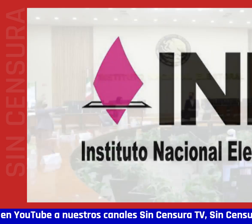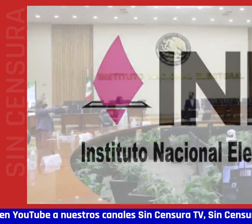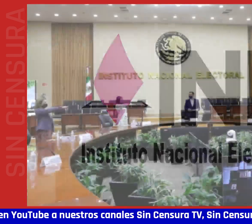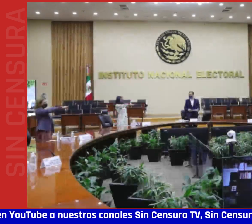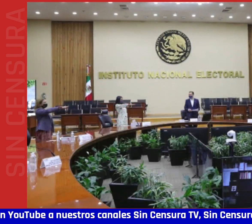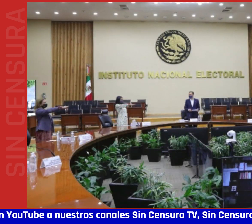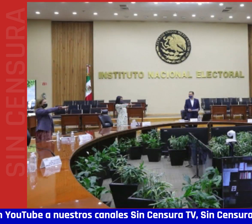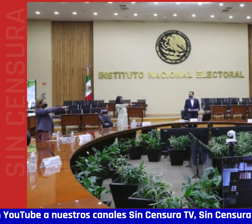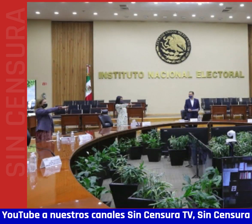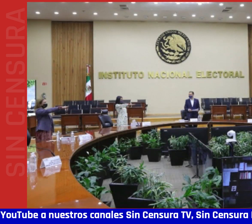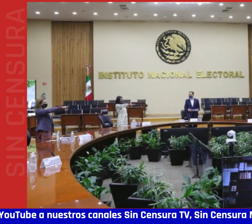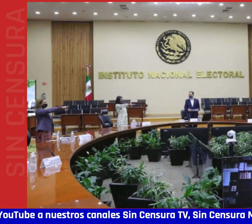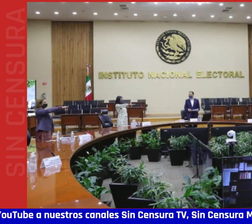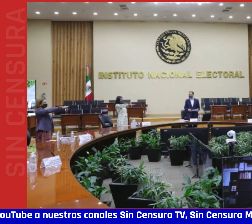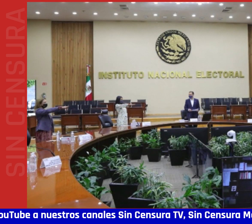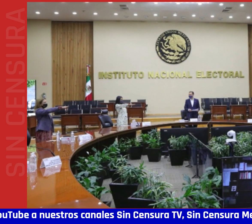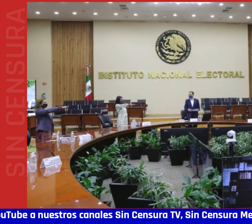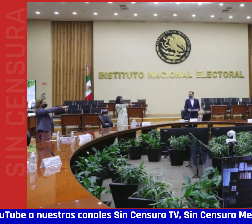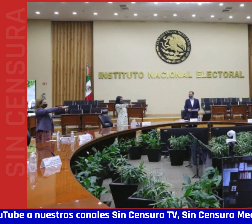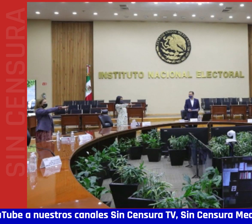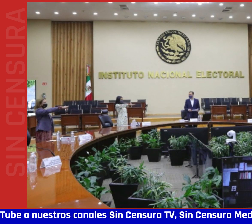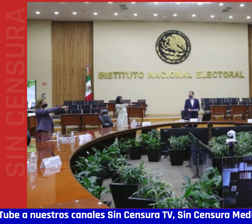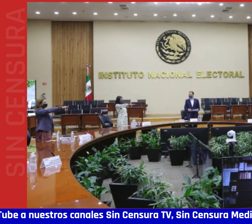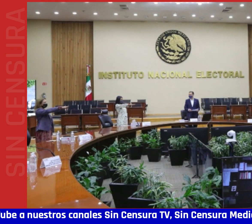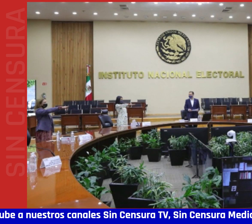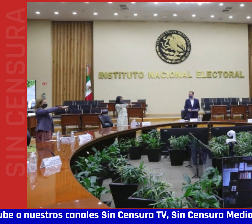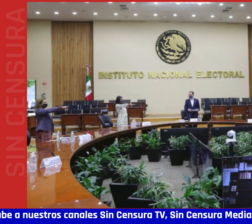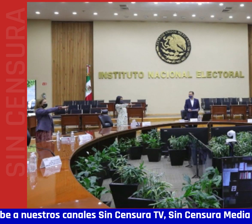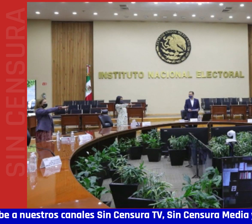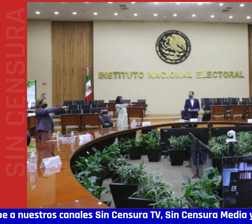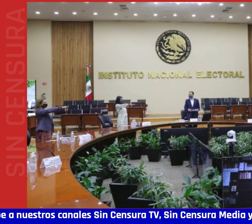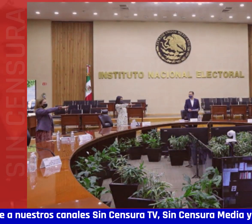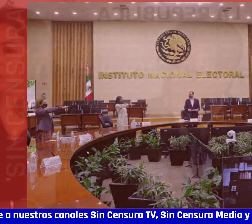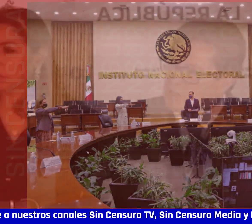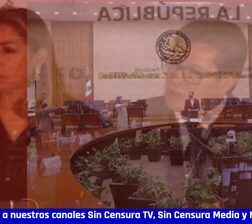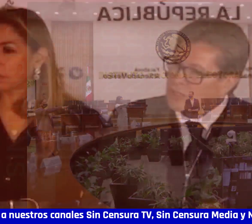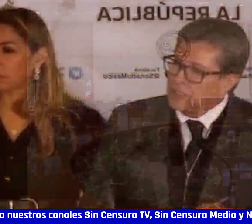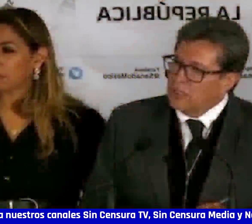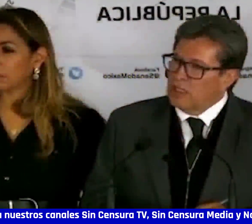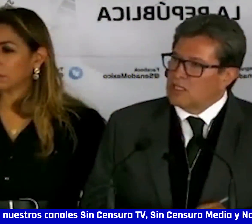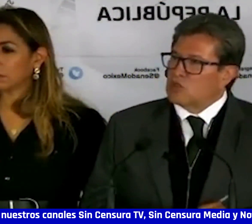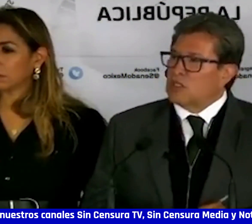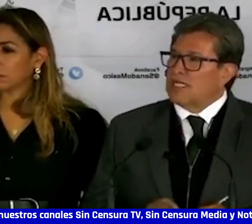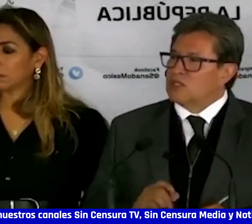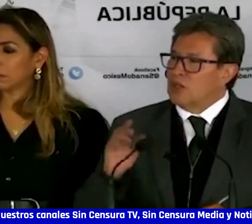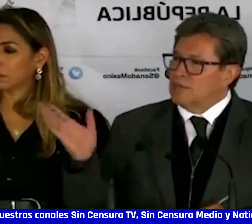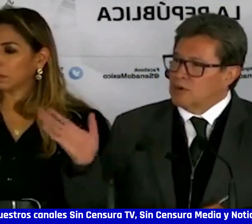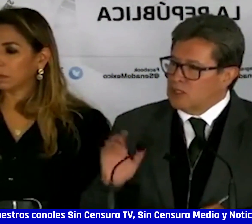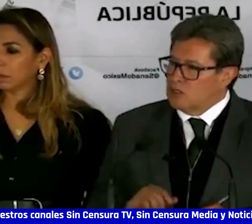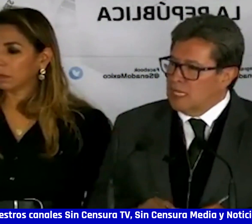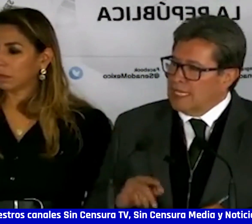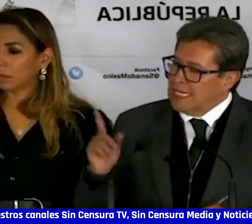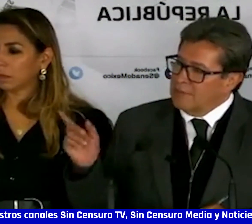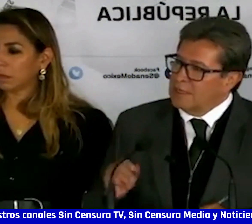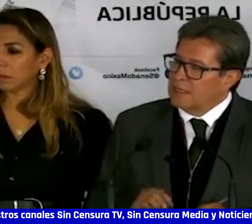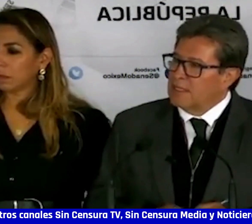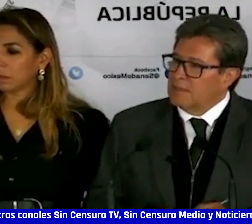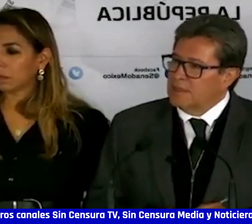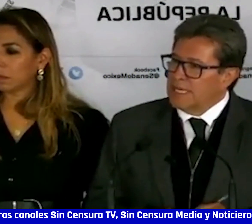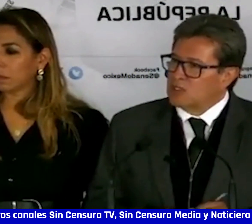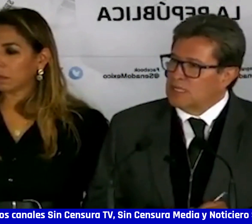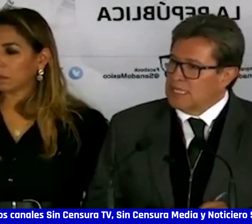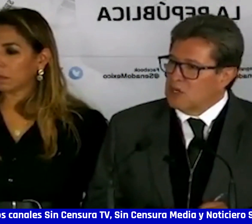de Morena en la Cámara de Senadores, Ricardo Monreal Ávila, aseguró que la discusión del llamado Plan B de AMLO se realizará sin precipitaciones, por